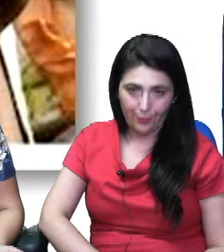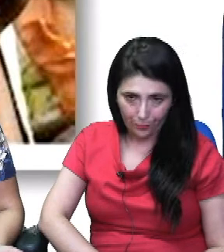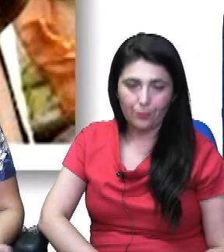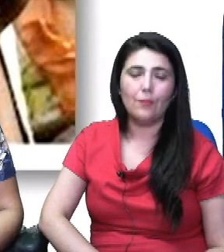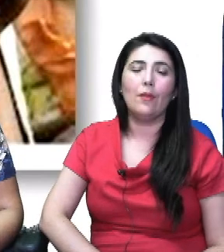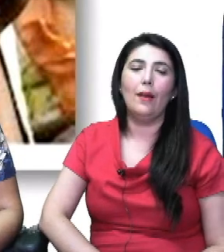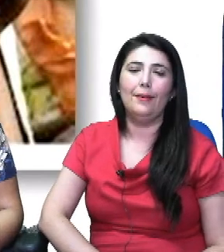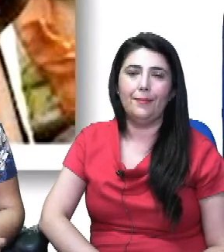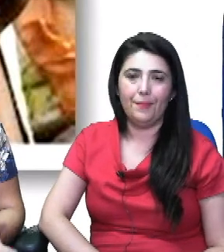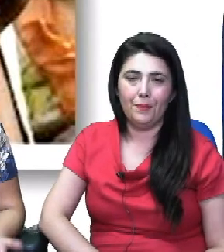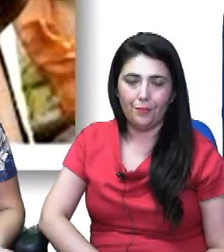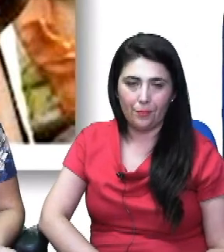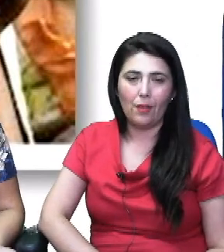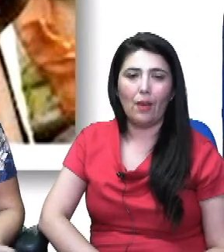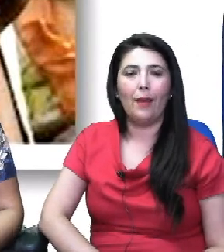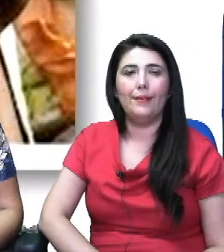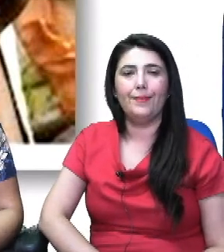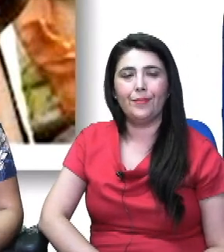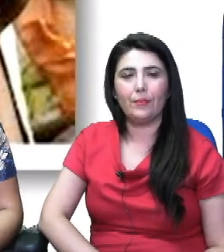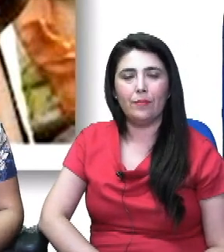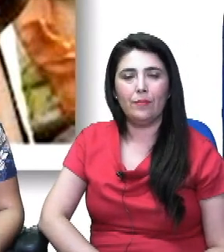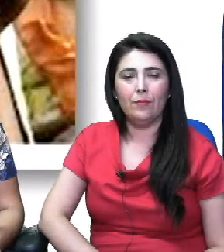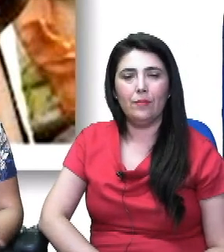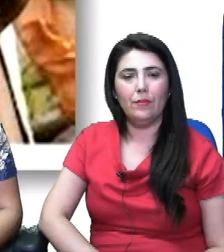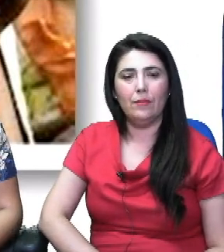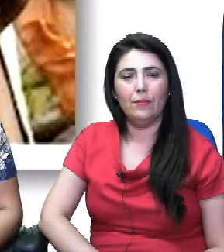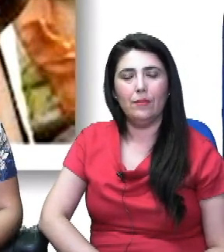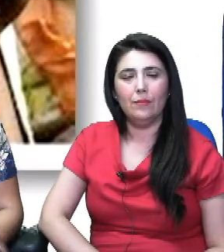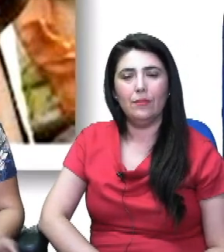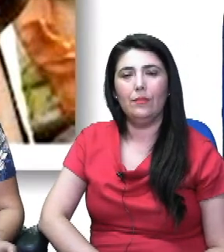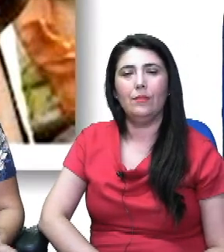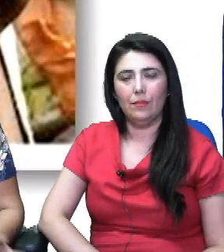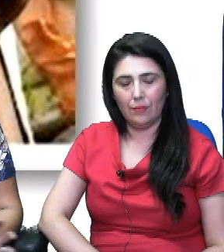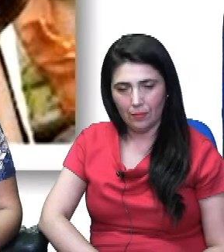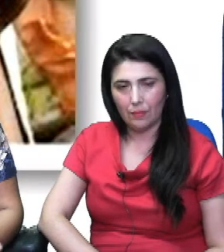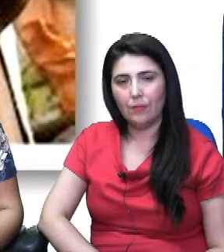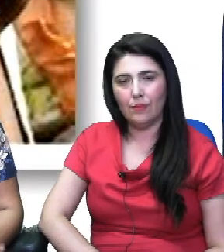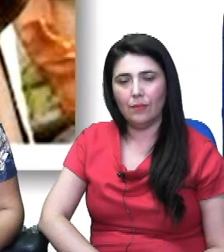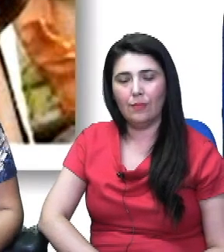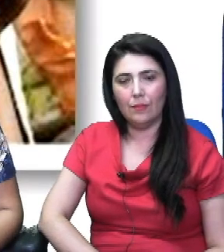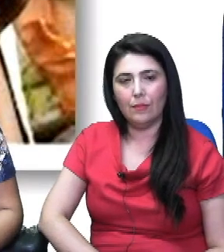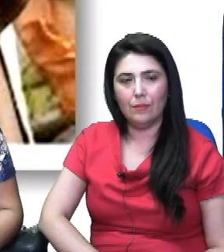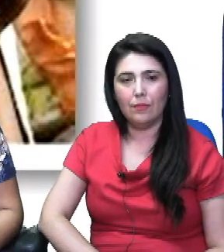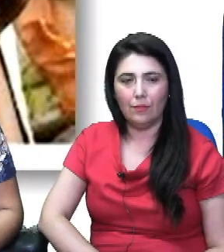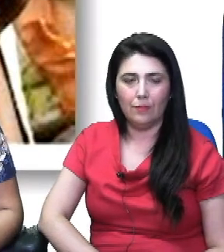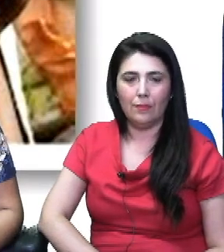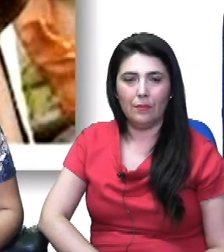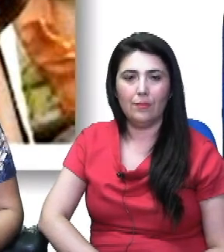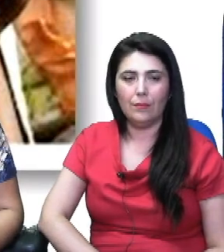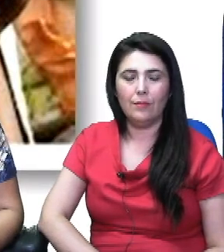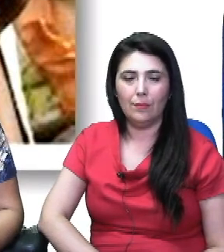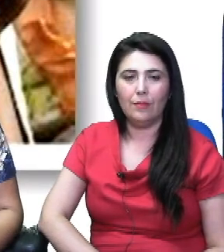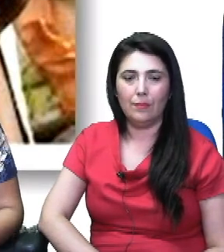conflicto político, de guerras civiles también, o situación de desplazamientos forzados, que son otro tipo también